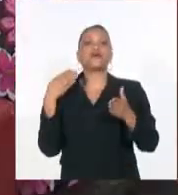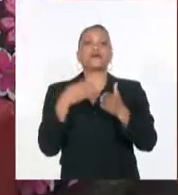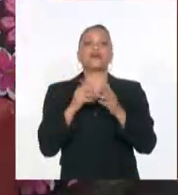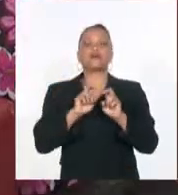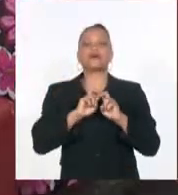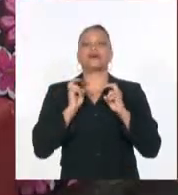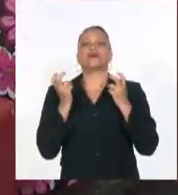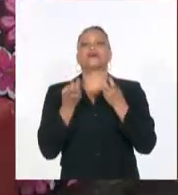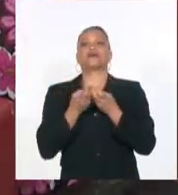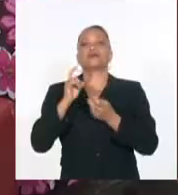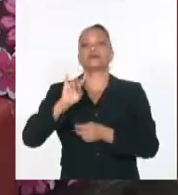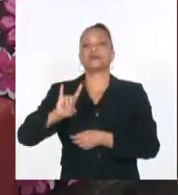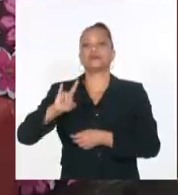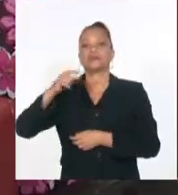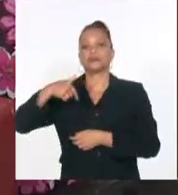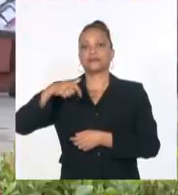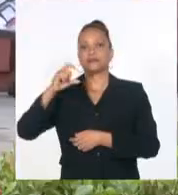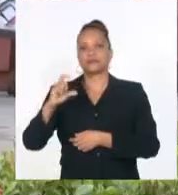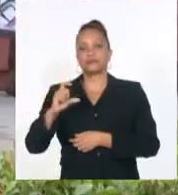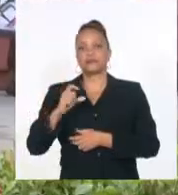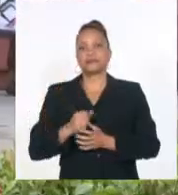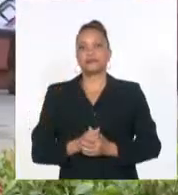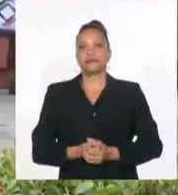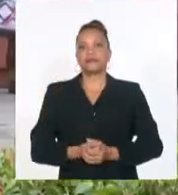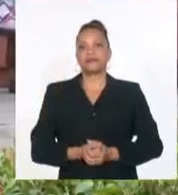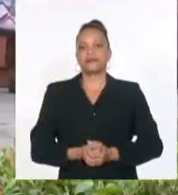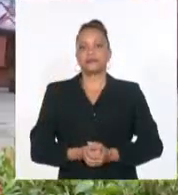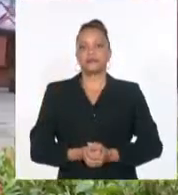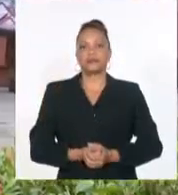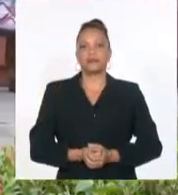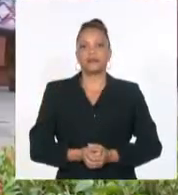Congreso de la Unión de Jóvenes Comunistas. En